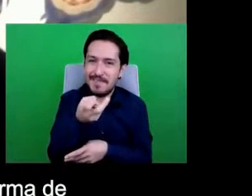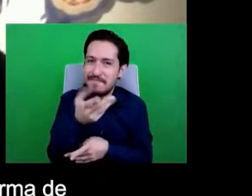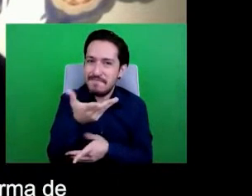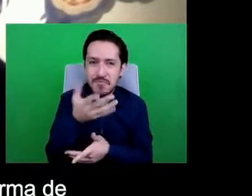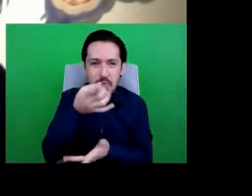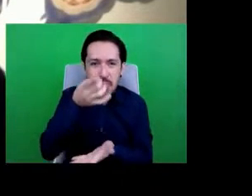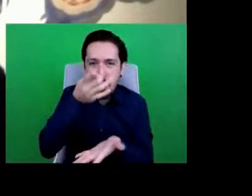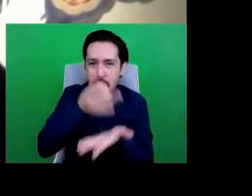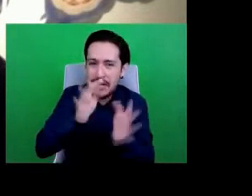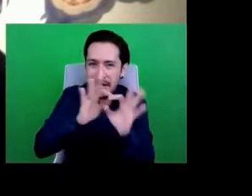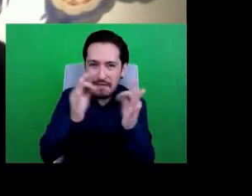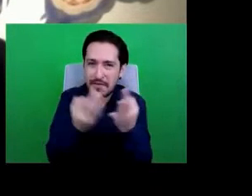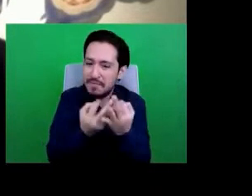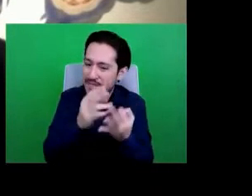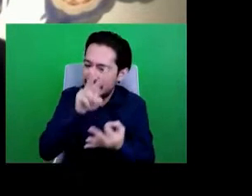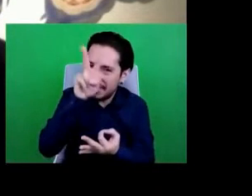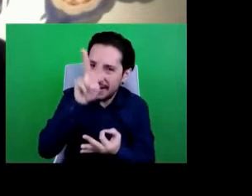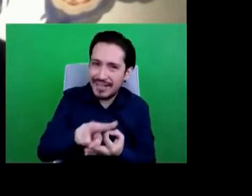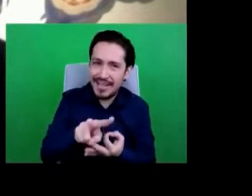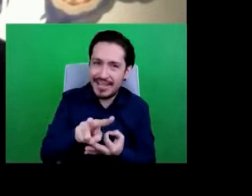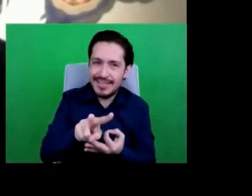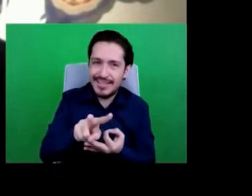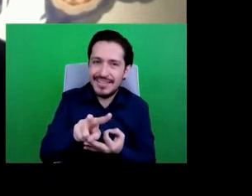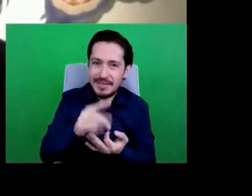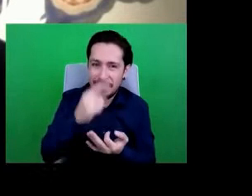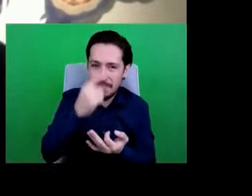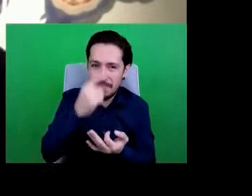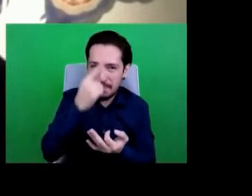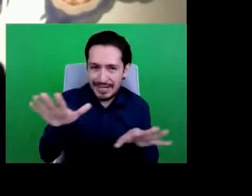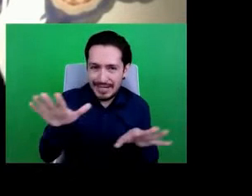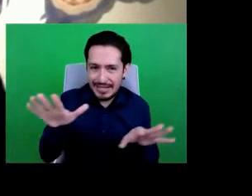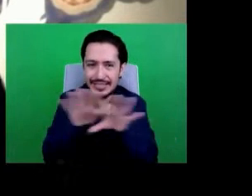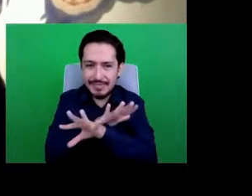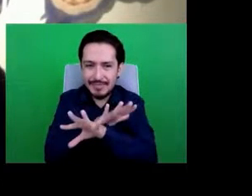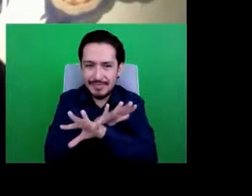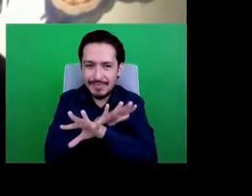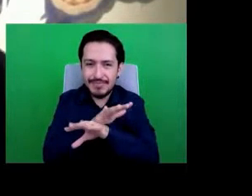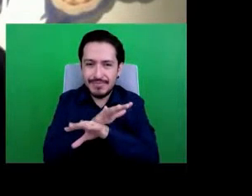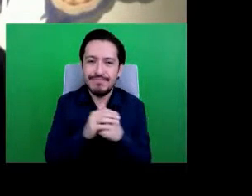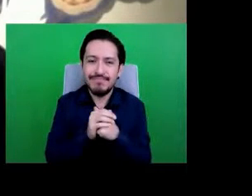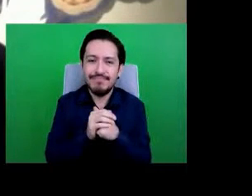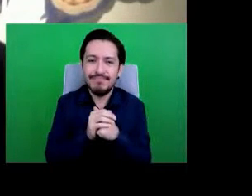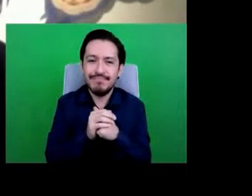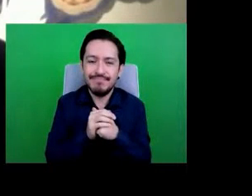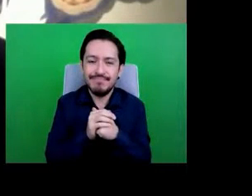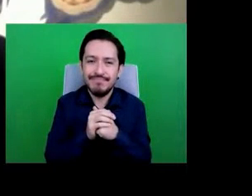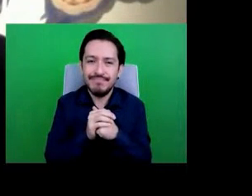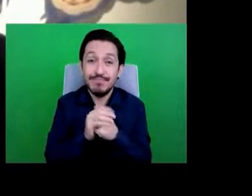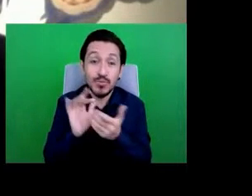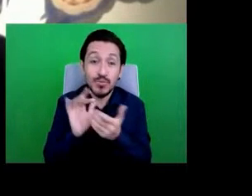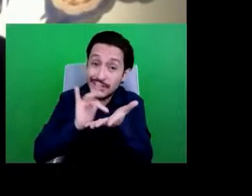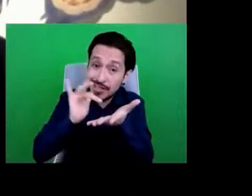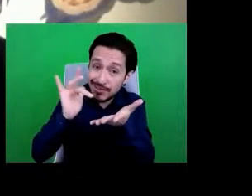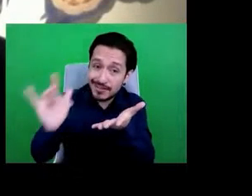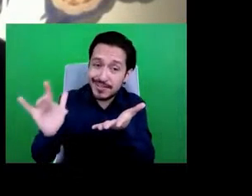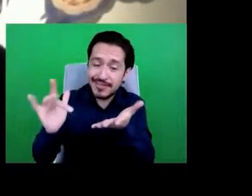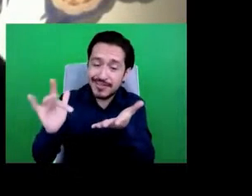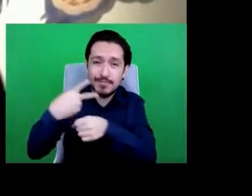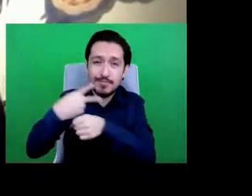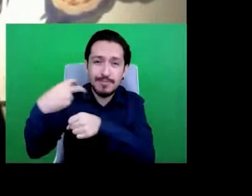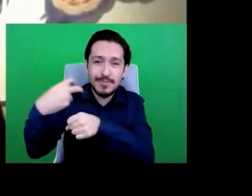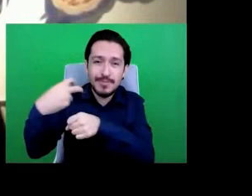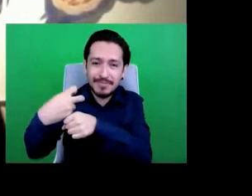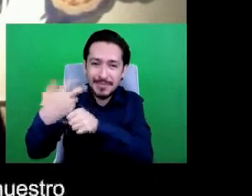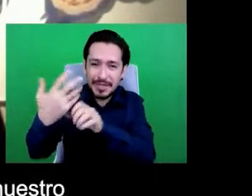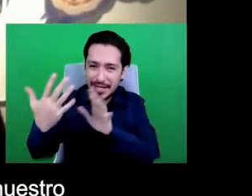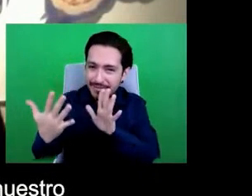funciona el mundo y de cambiar la relación que se tiene entre los ciudadanos y los gobiernos. Muchas gracias por haberme invitado a participar